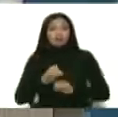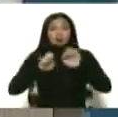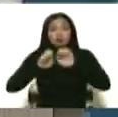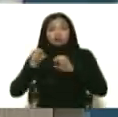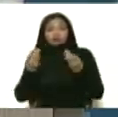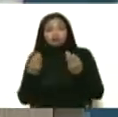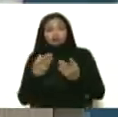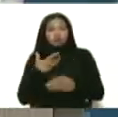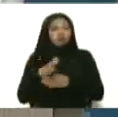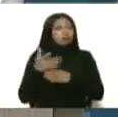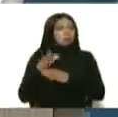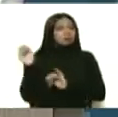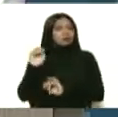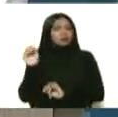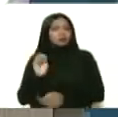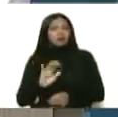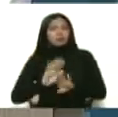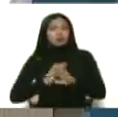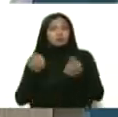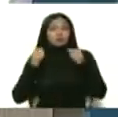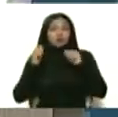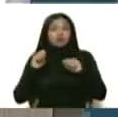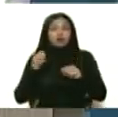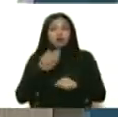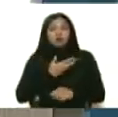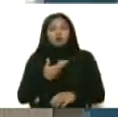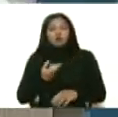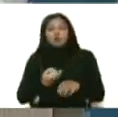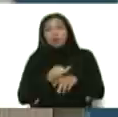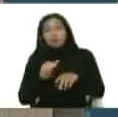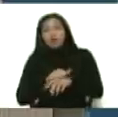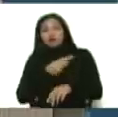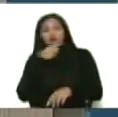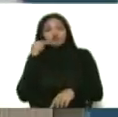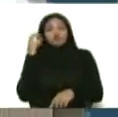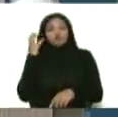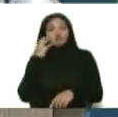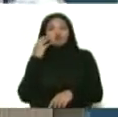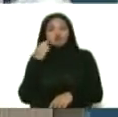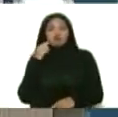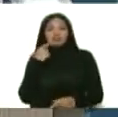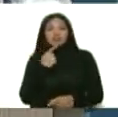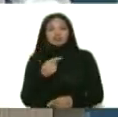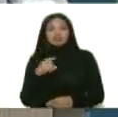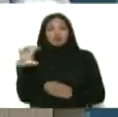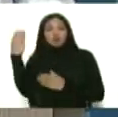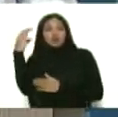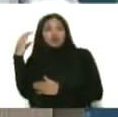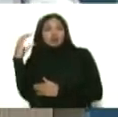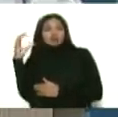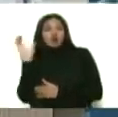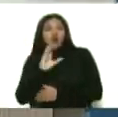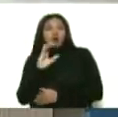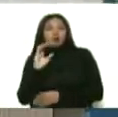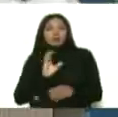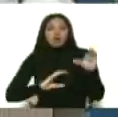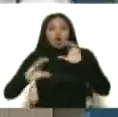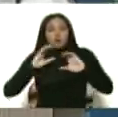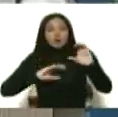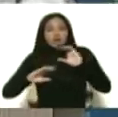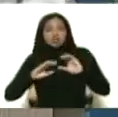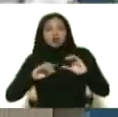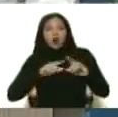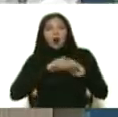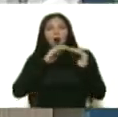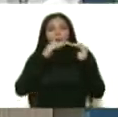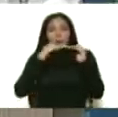mucho, porque lo que está preparando el gobierno de Duque es mentir a través de medios de comunicación como este, que la curva en Colombia